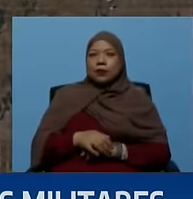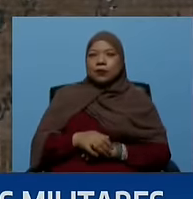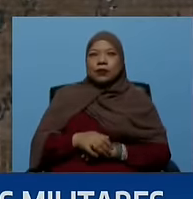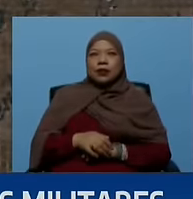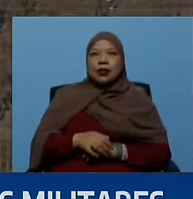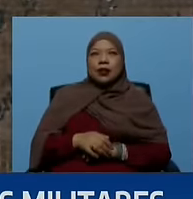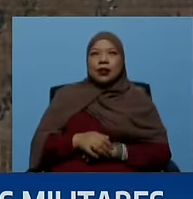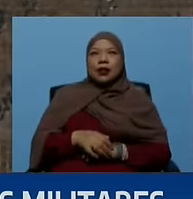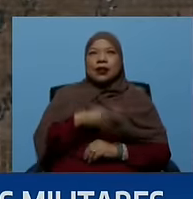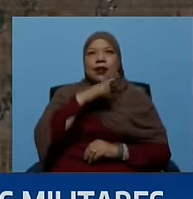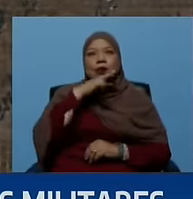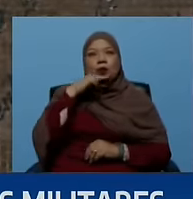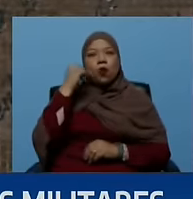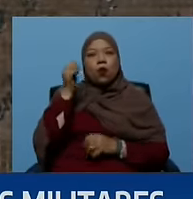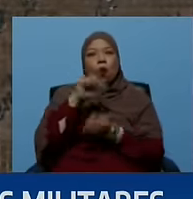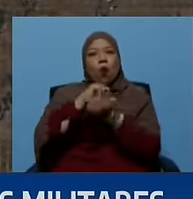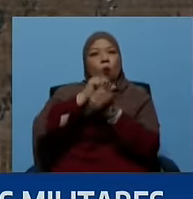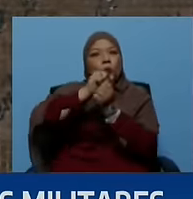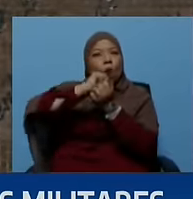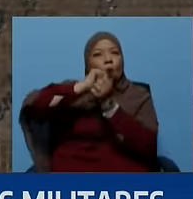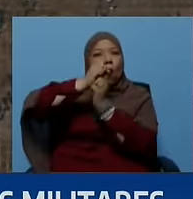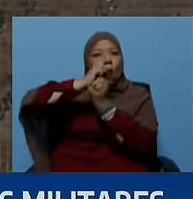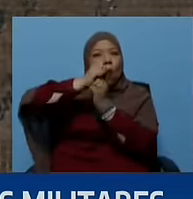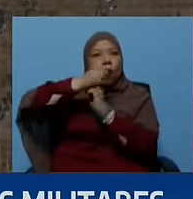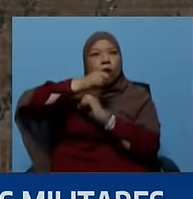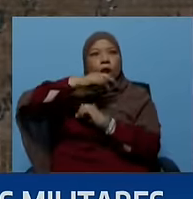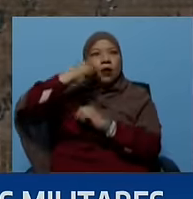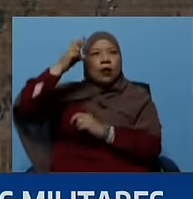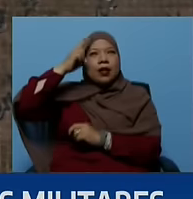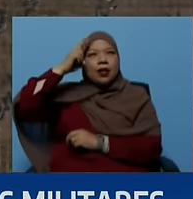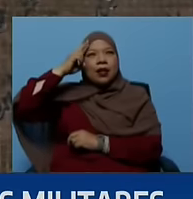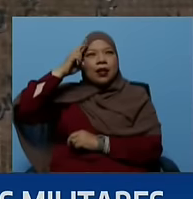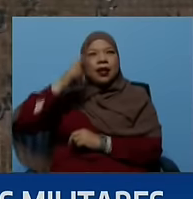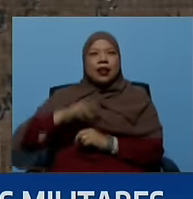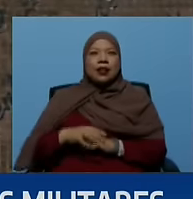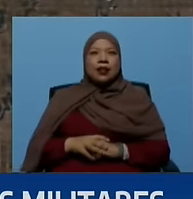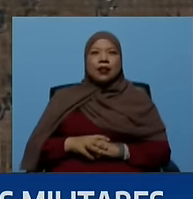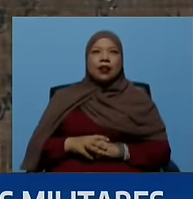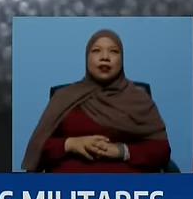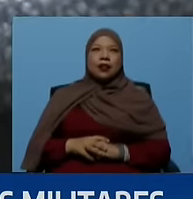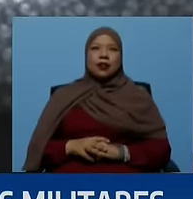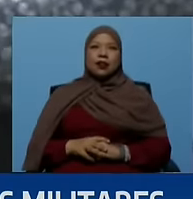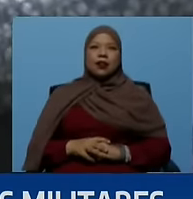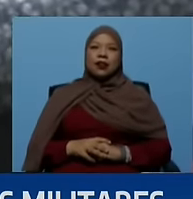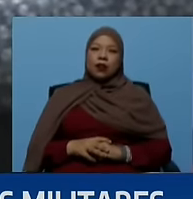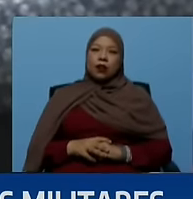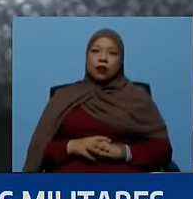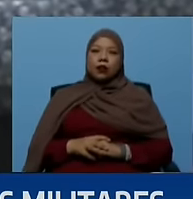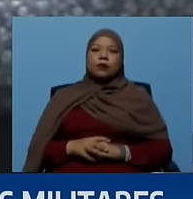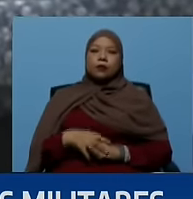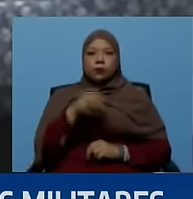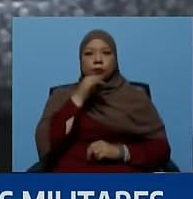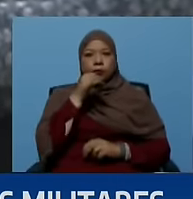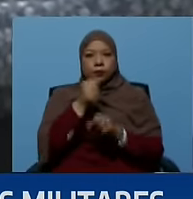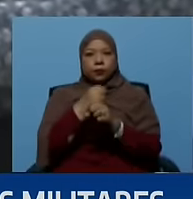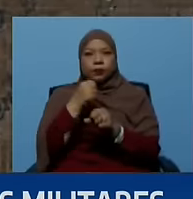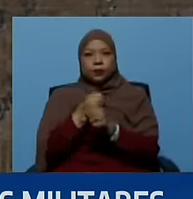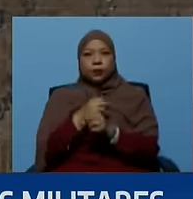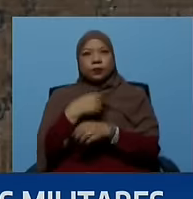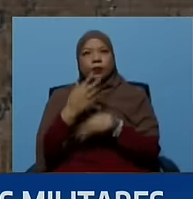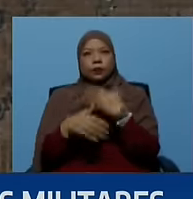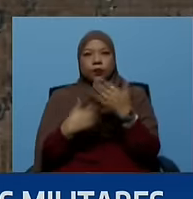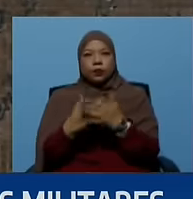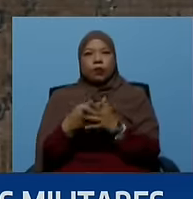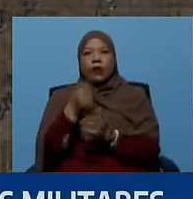y papelón con limón Tiene buena memoria en ese bloque delc ese